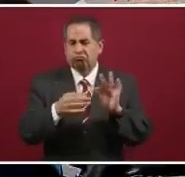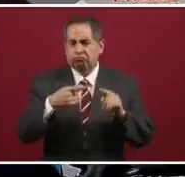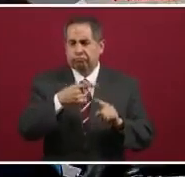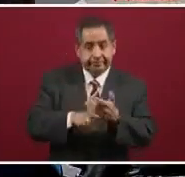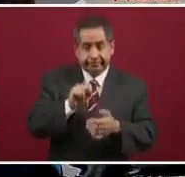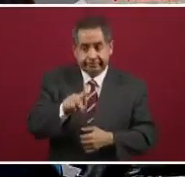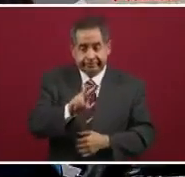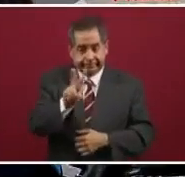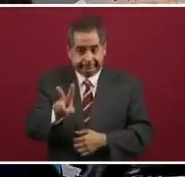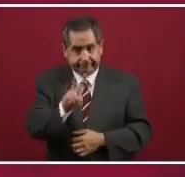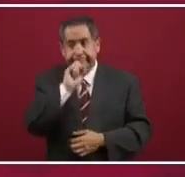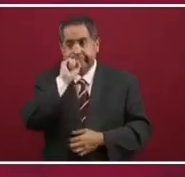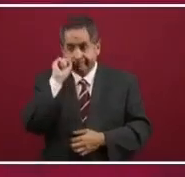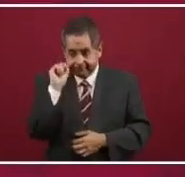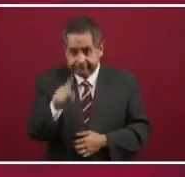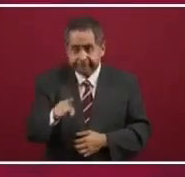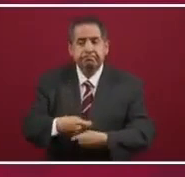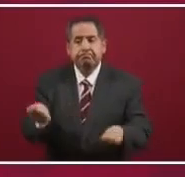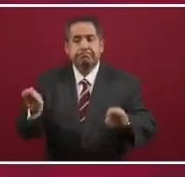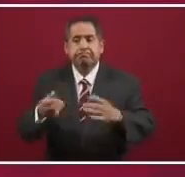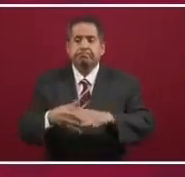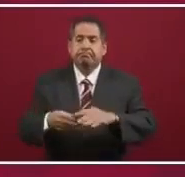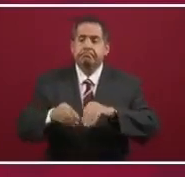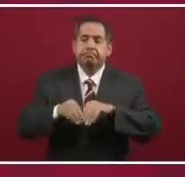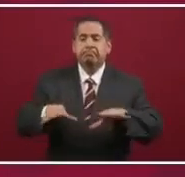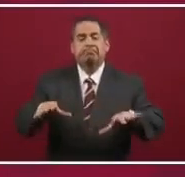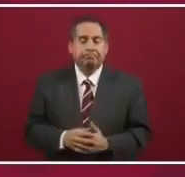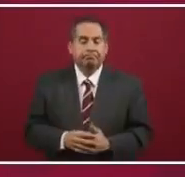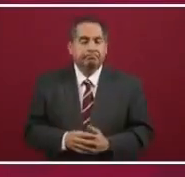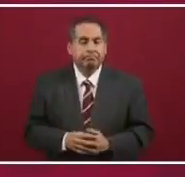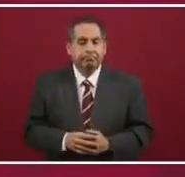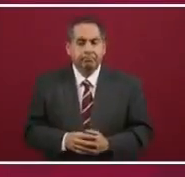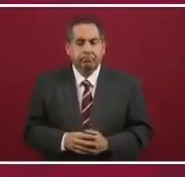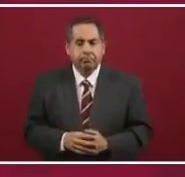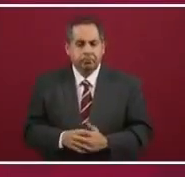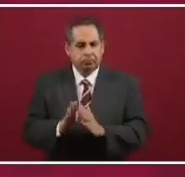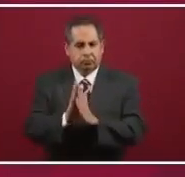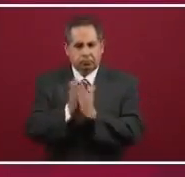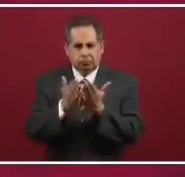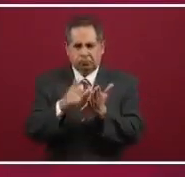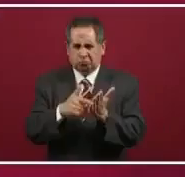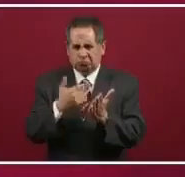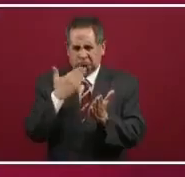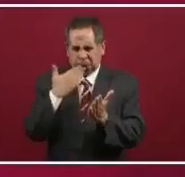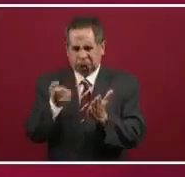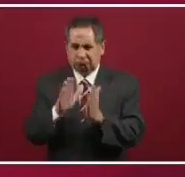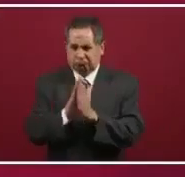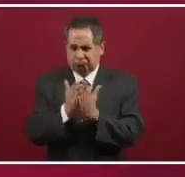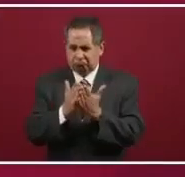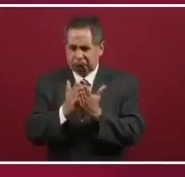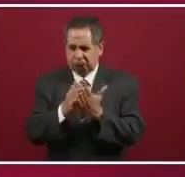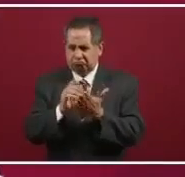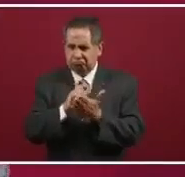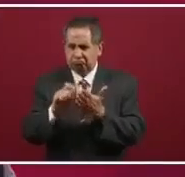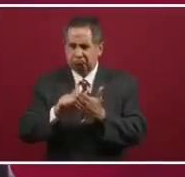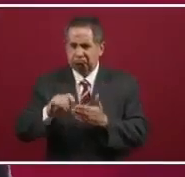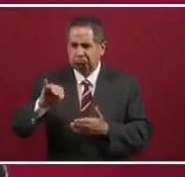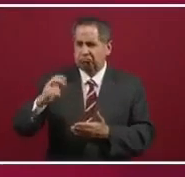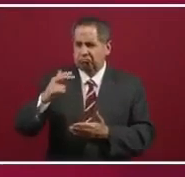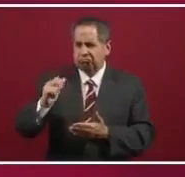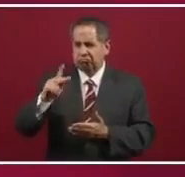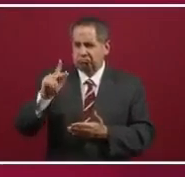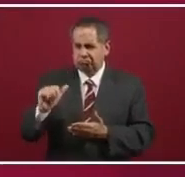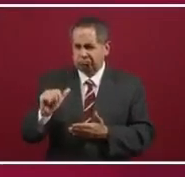día también vamos a distribuir un buen libro, un extraordinario libro de Miguel Ángel Granados